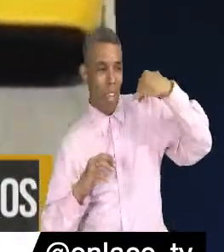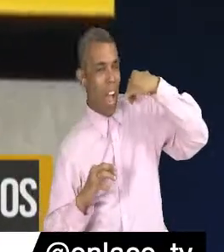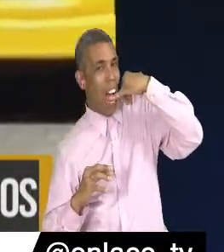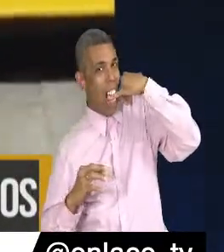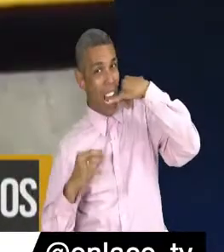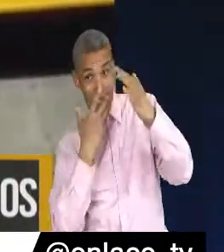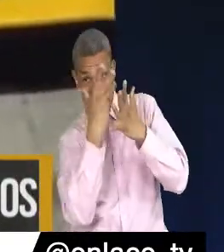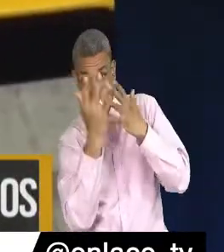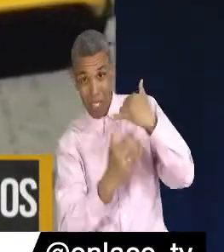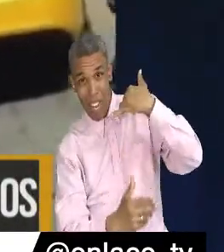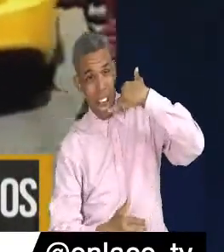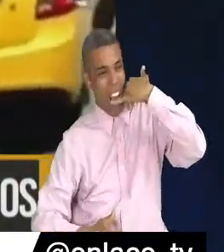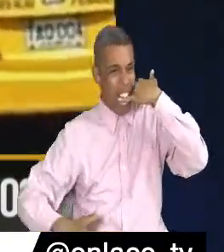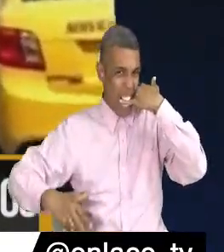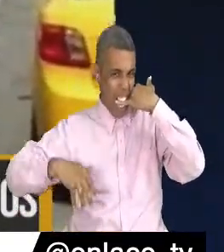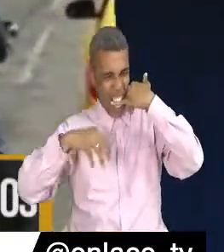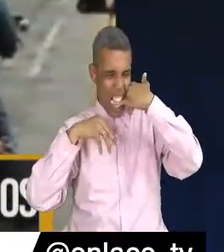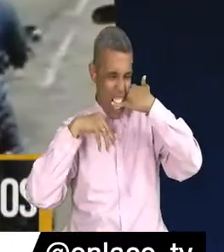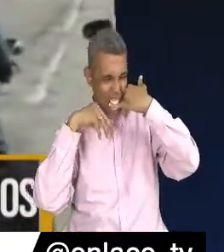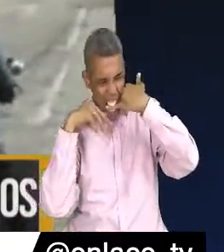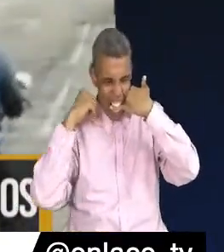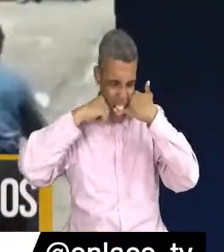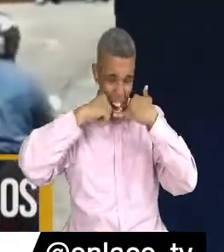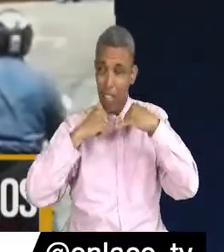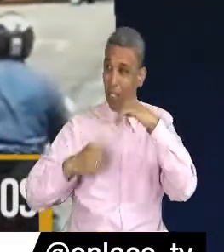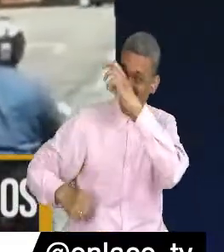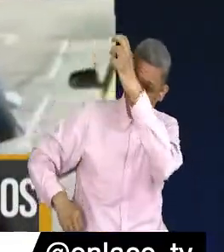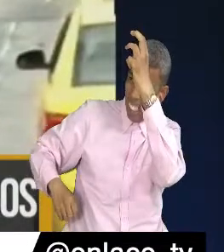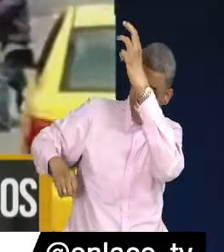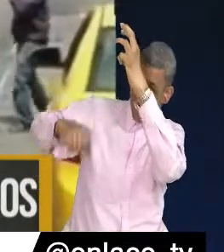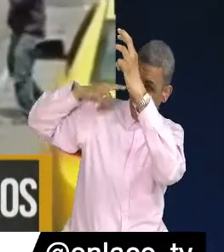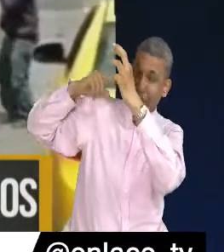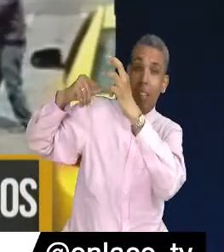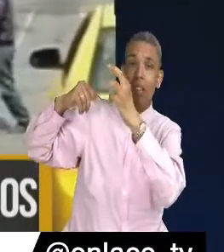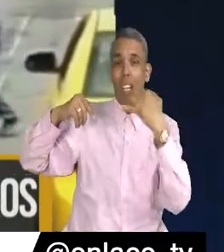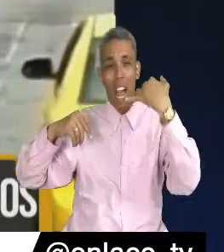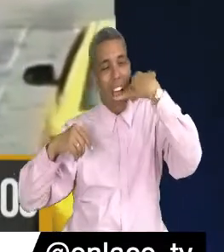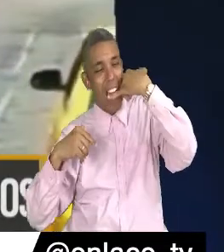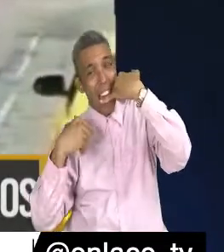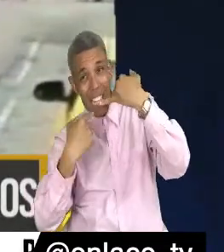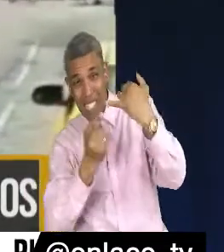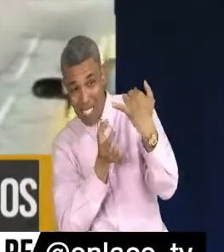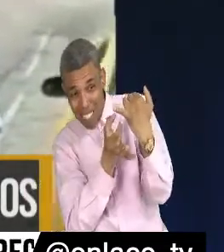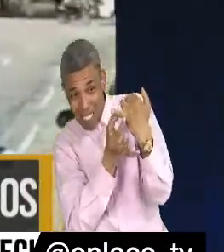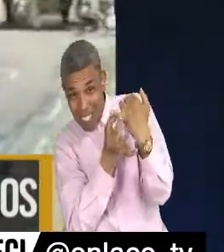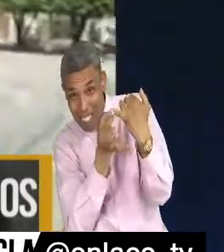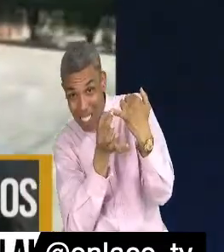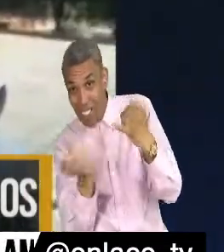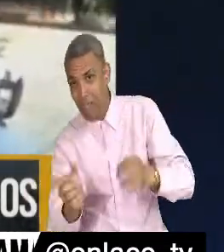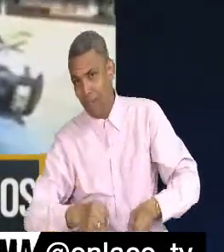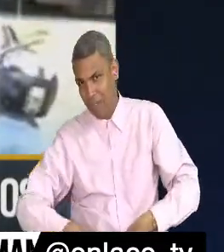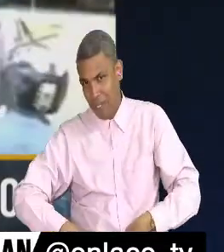alcanzó a arrancar la piel, y creo que el hueso también lo afectó. No. En una mano fue